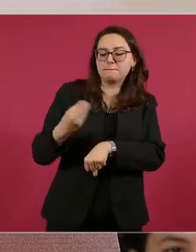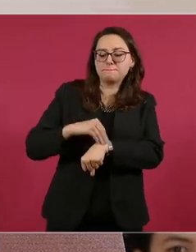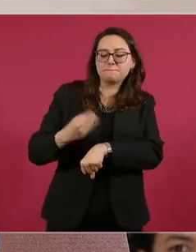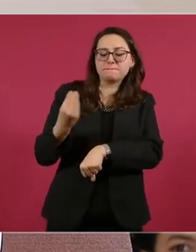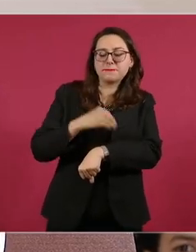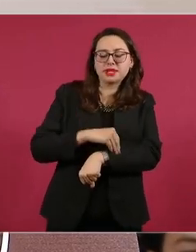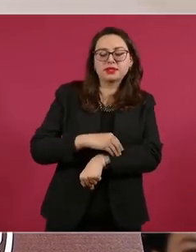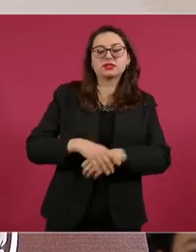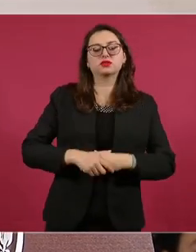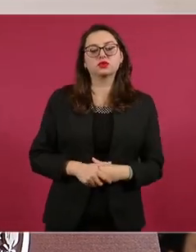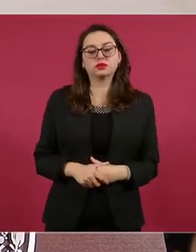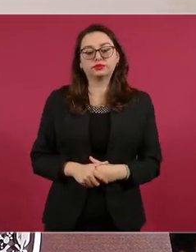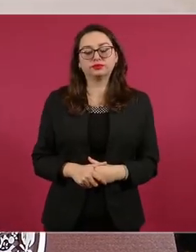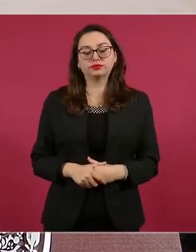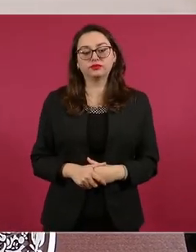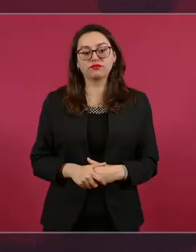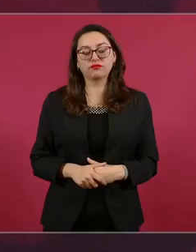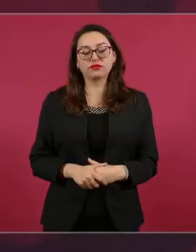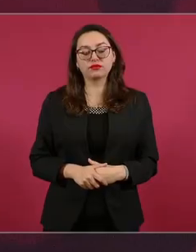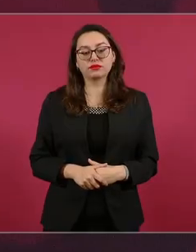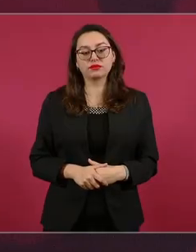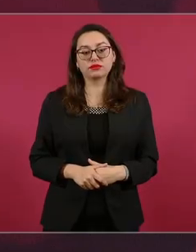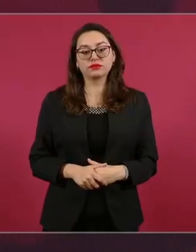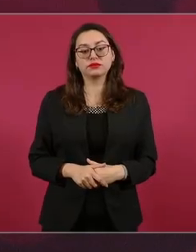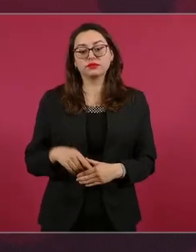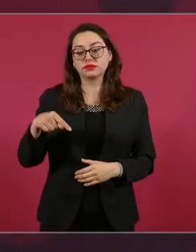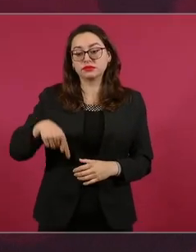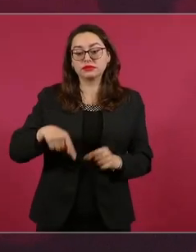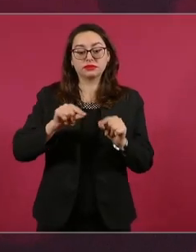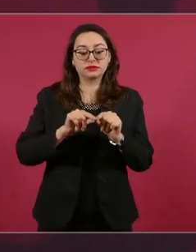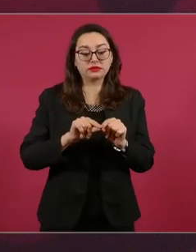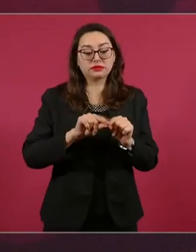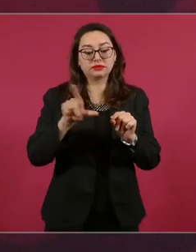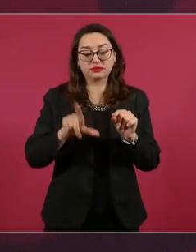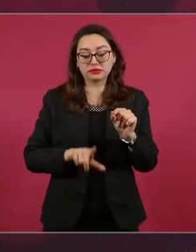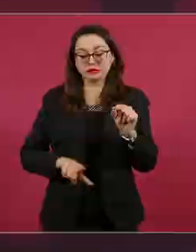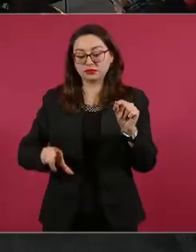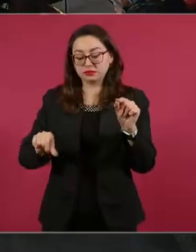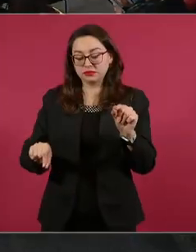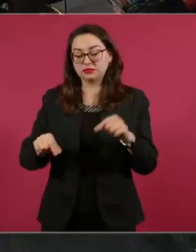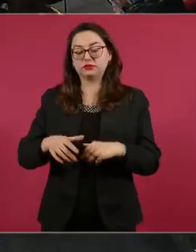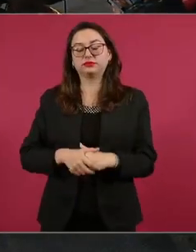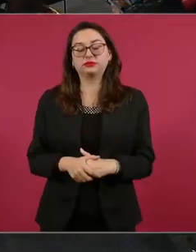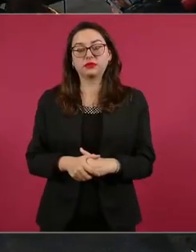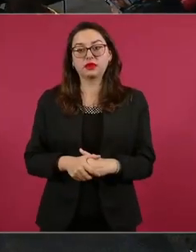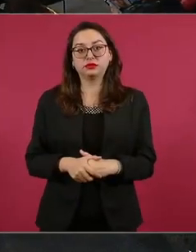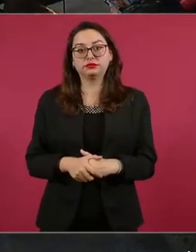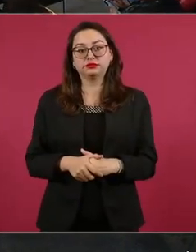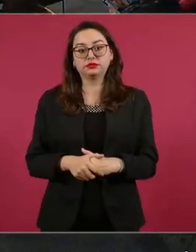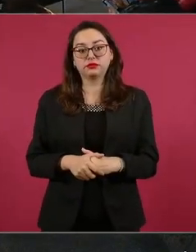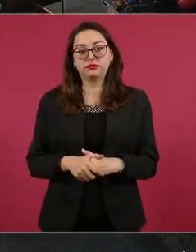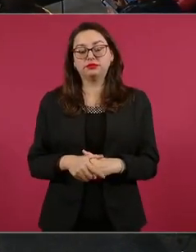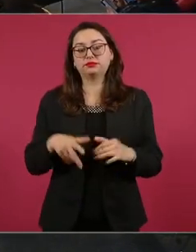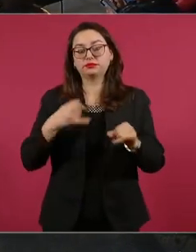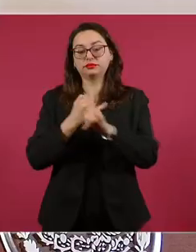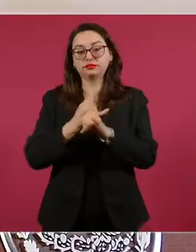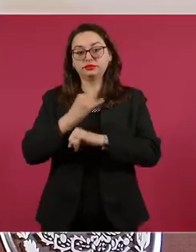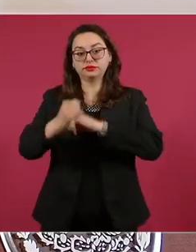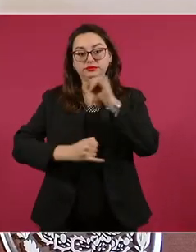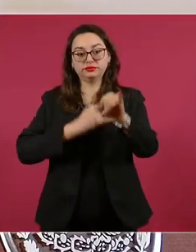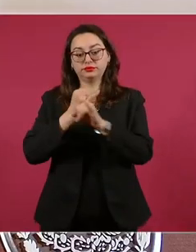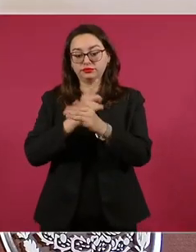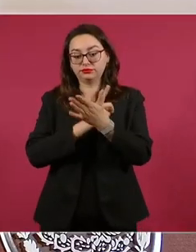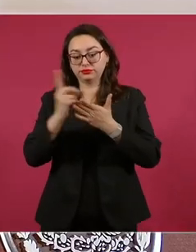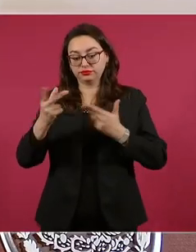prisión preventiva es que México ha firmado acuerdos con organismos de derechos